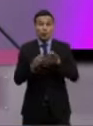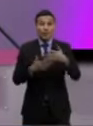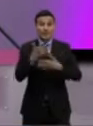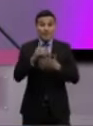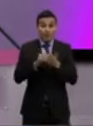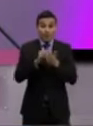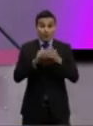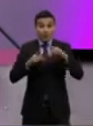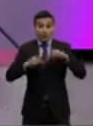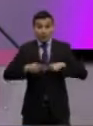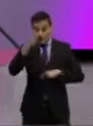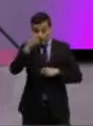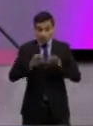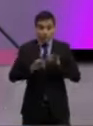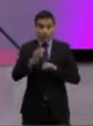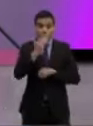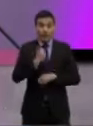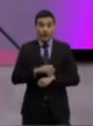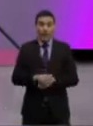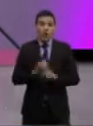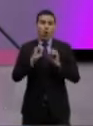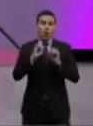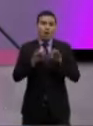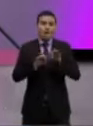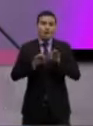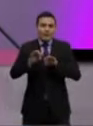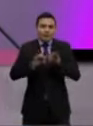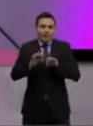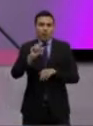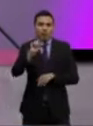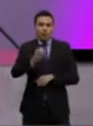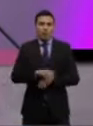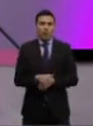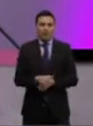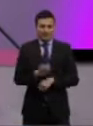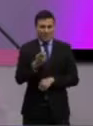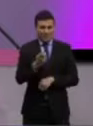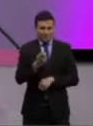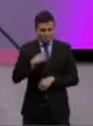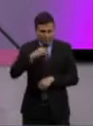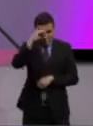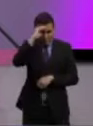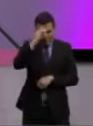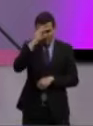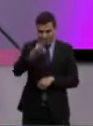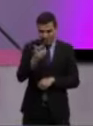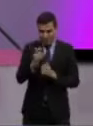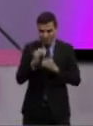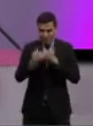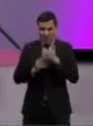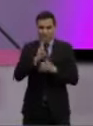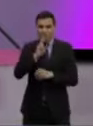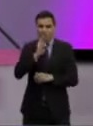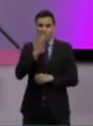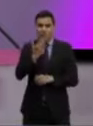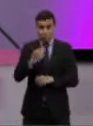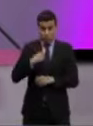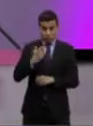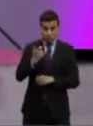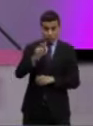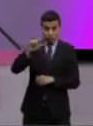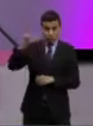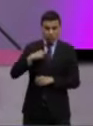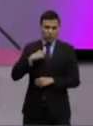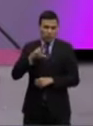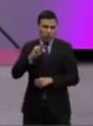no tienen empleo o trabajan en un menor horario que el que deberían de trabajar. Eso no me parece que vaya bien la economía. Yo no soy economista, ni conozco mucho, pero